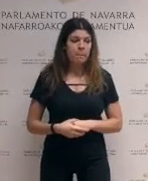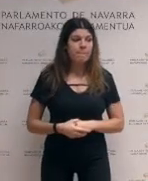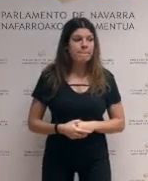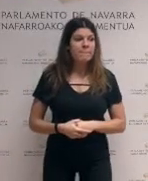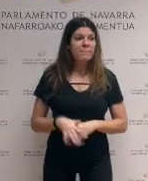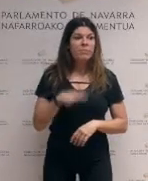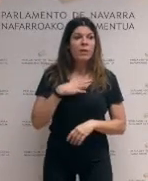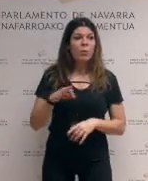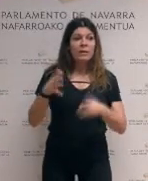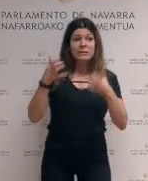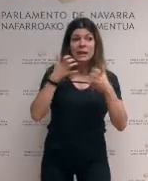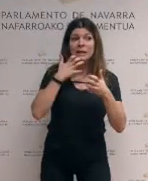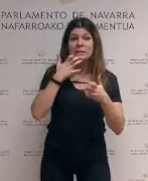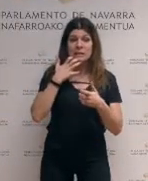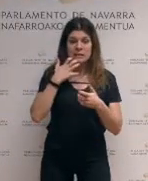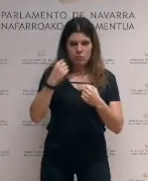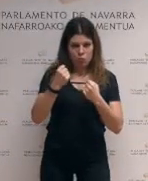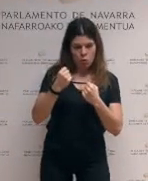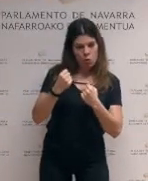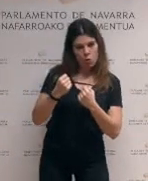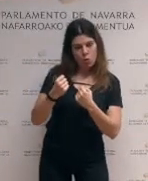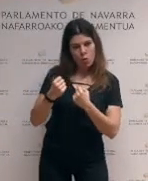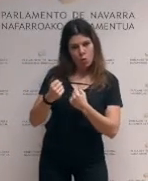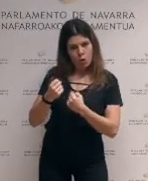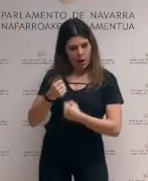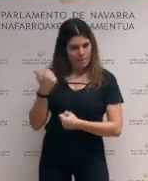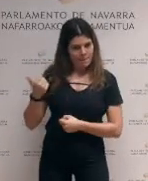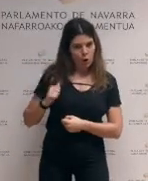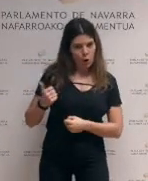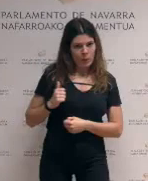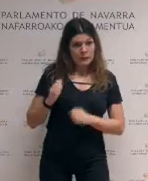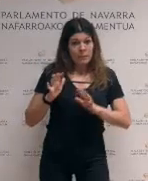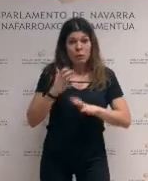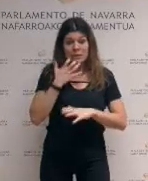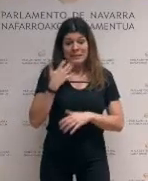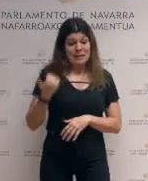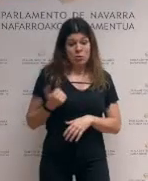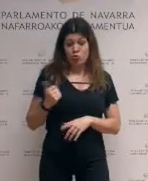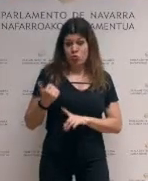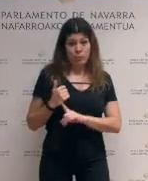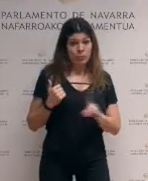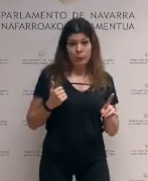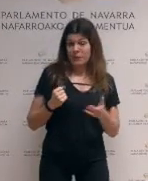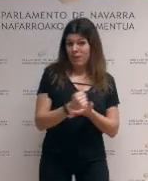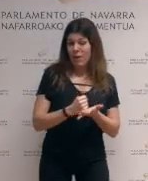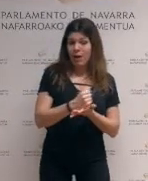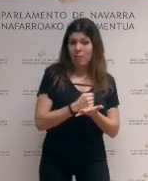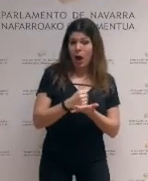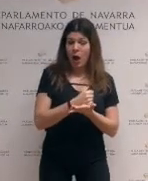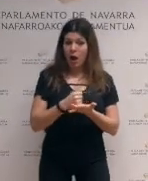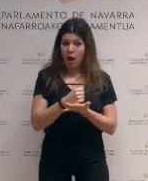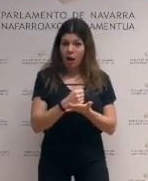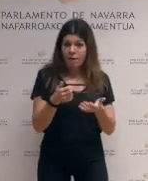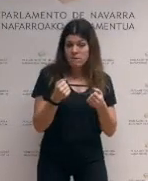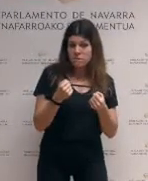si aprovechamos este potencial, pero también puede ser un problema si, lejos de aprovechar el potencial de la red de farmacias que tenemos, pues no conseguimos un mínimo